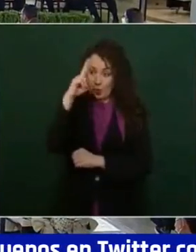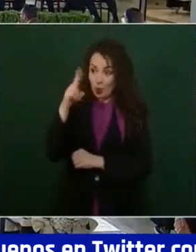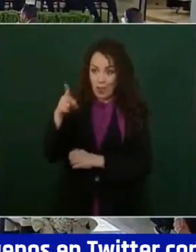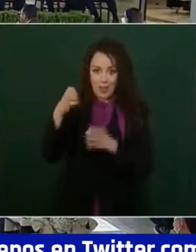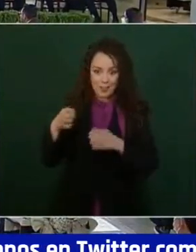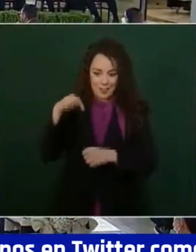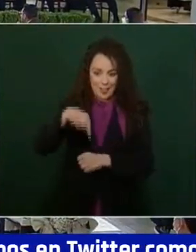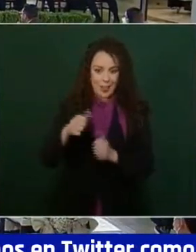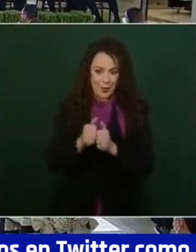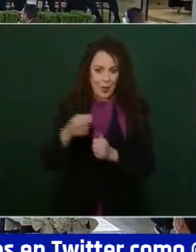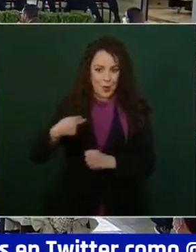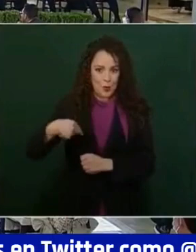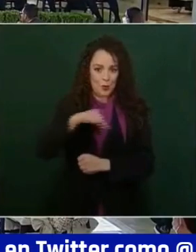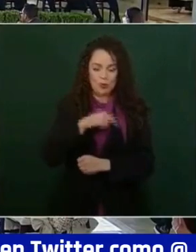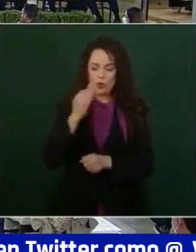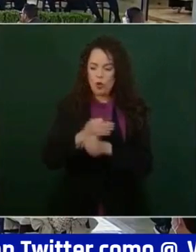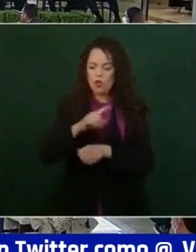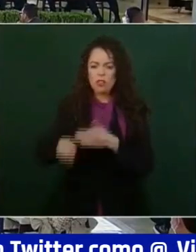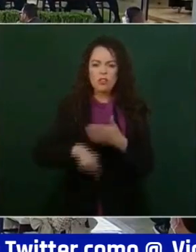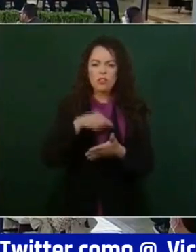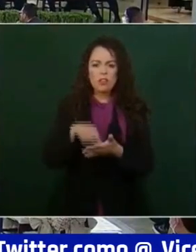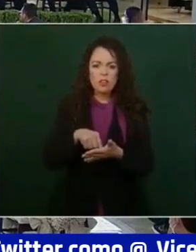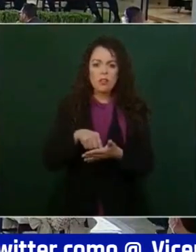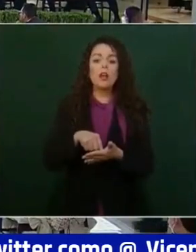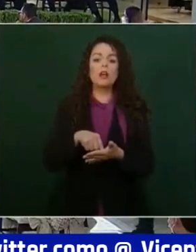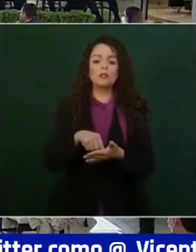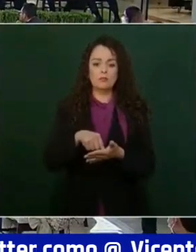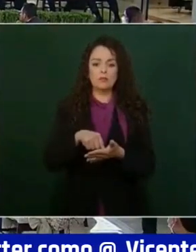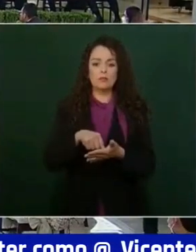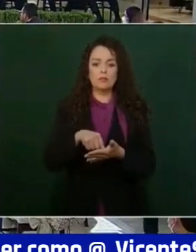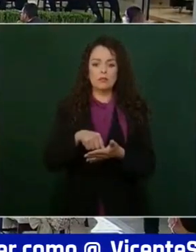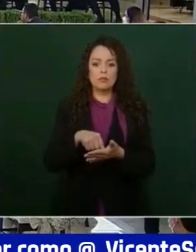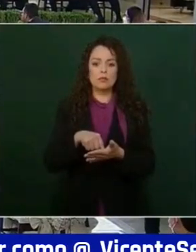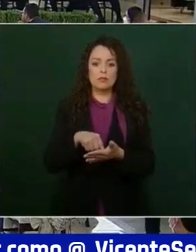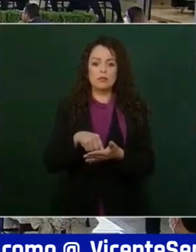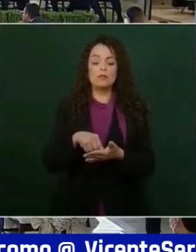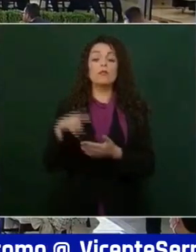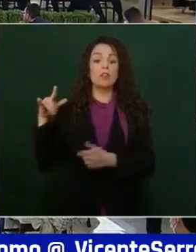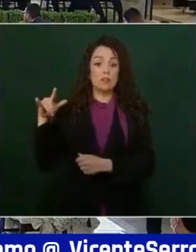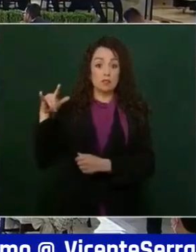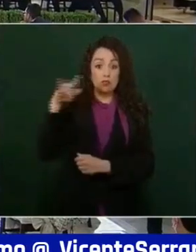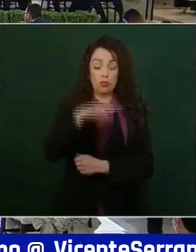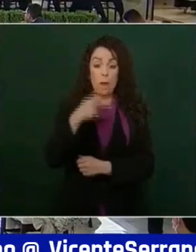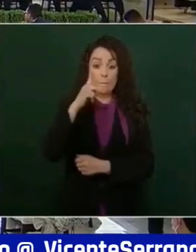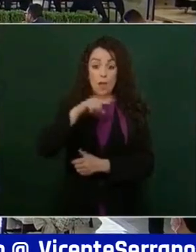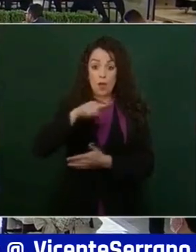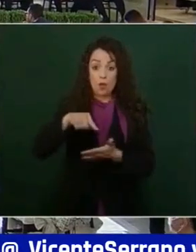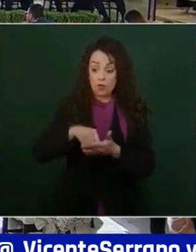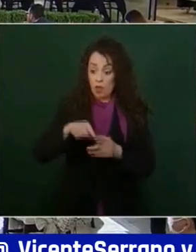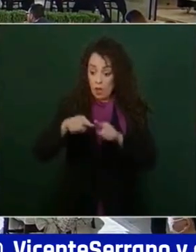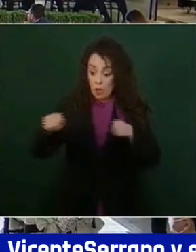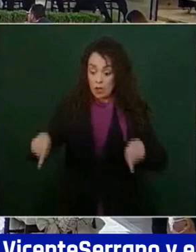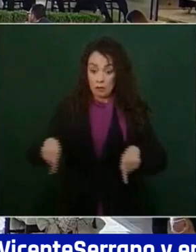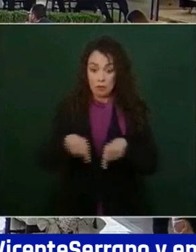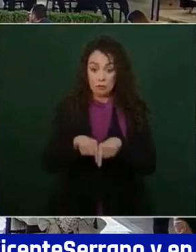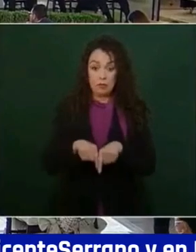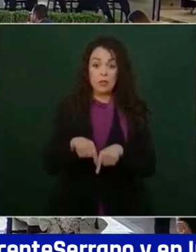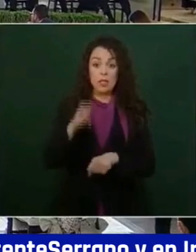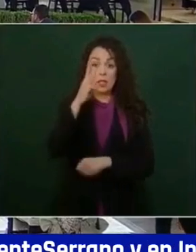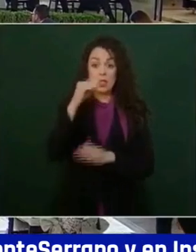Nos encontramos en la zona del Aeropuerto Internacional Felipe Ángeles, pero es un predio de más de 3 mil 800